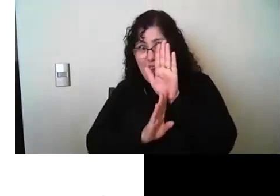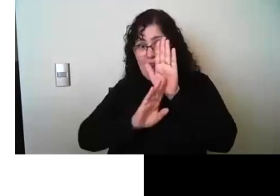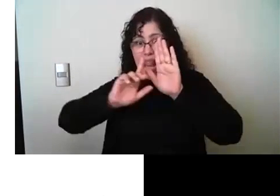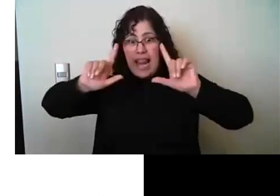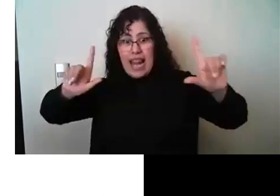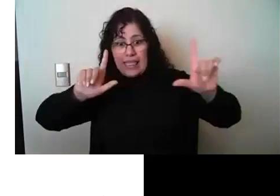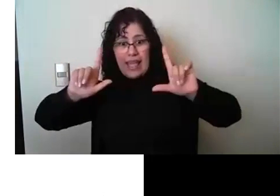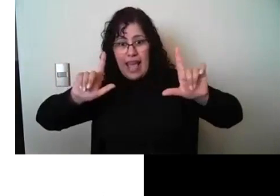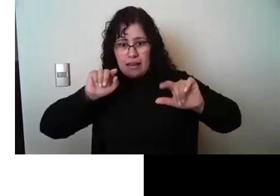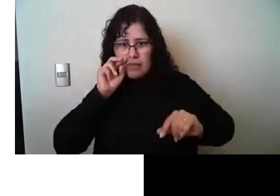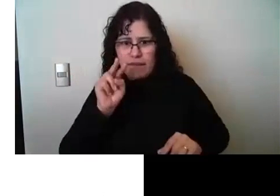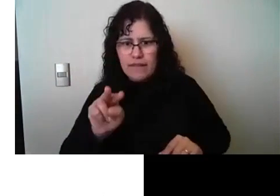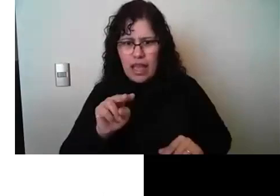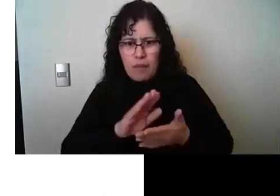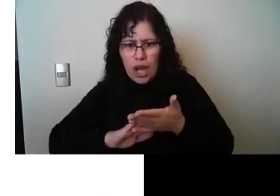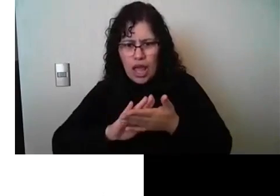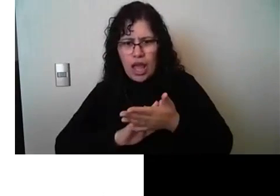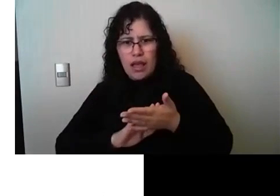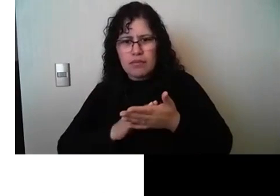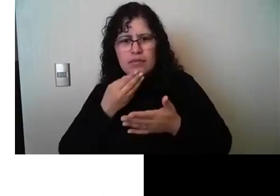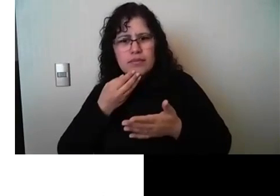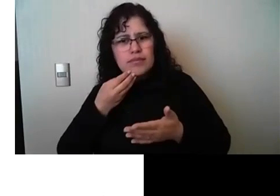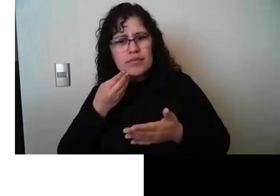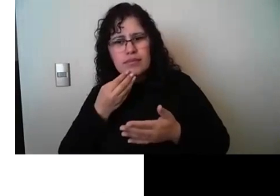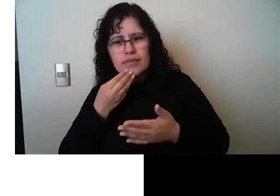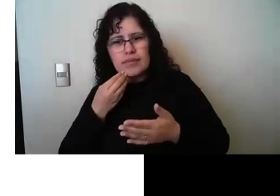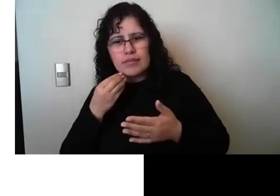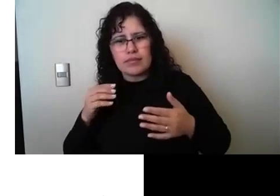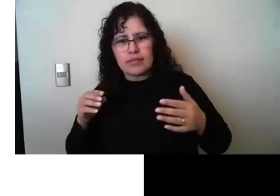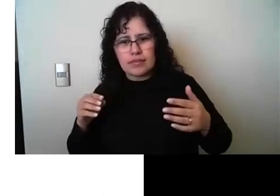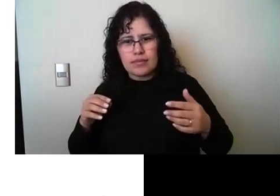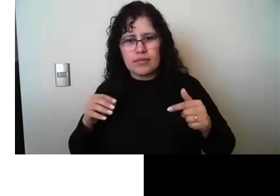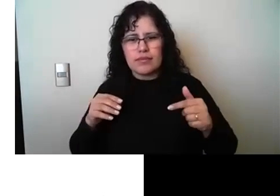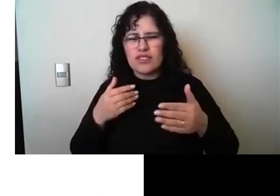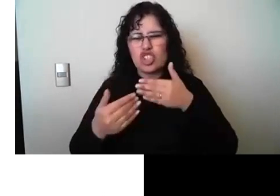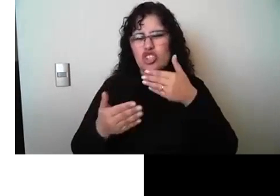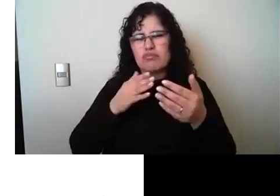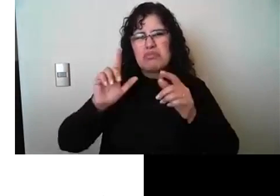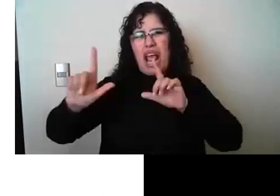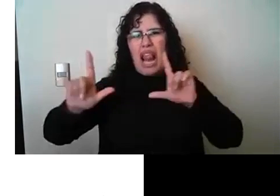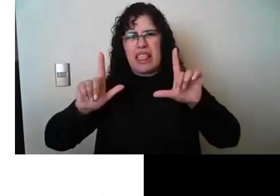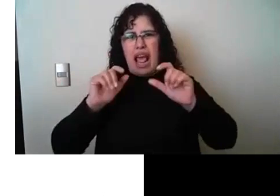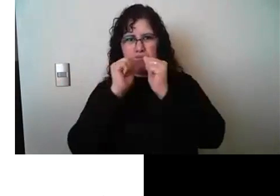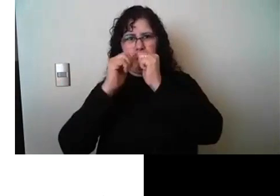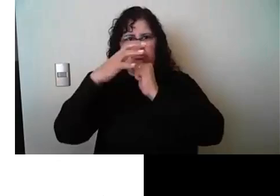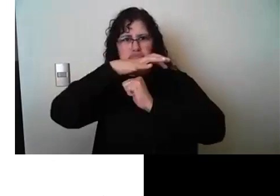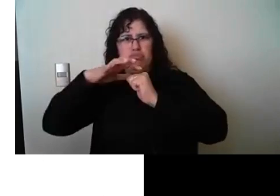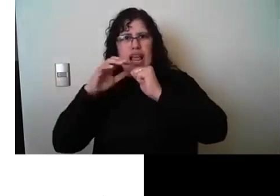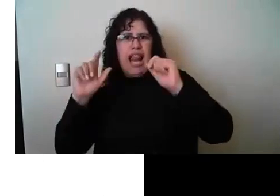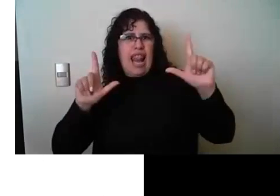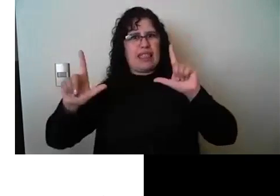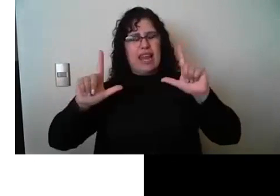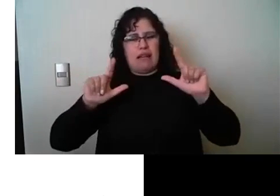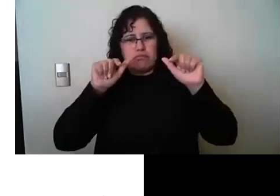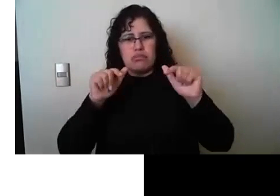extremidad está colgando, ¿cierto?, hacia la cara medial del hemisferio lateral. Y las manos y